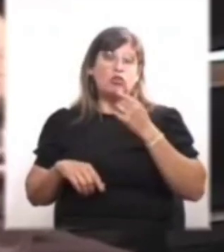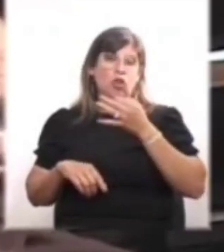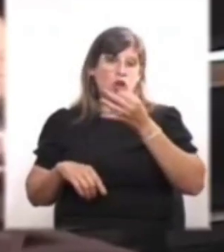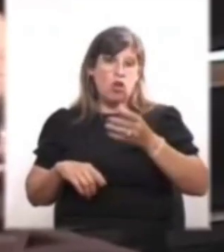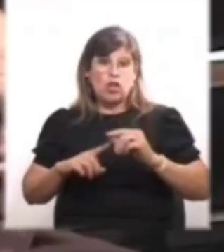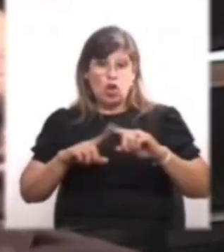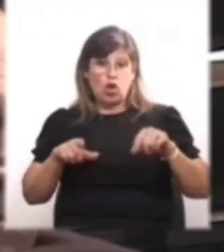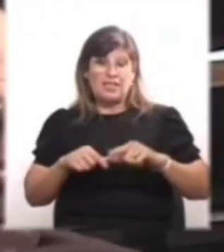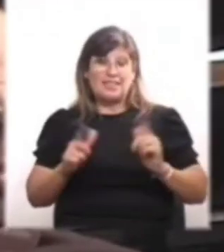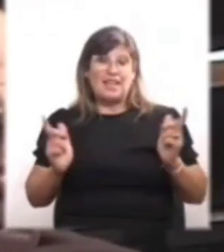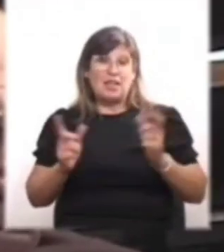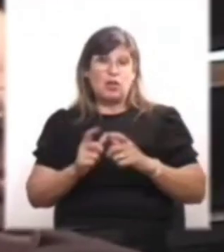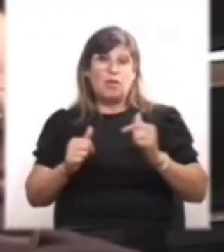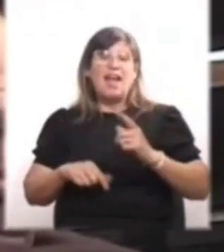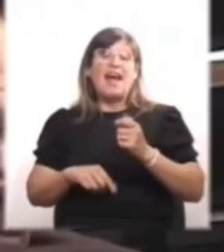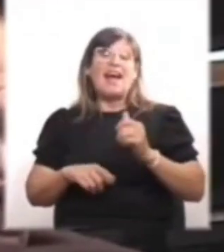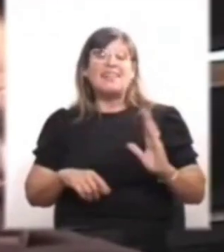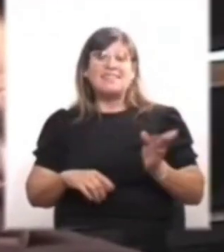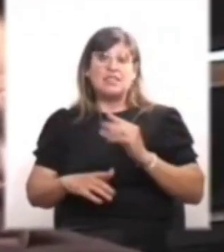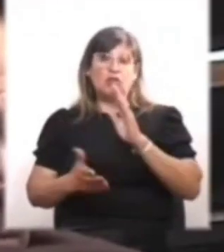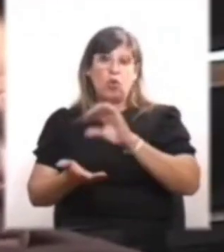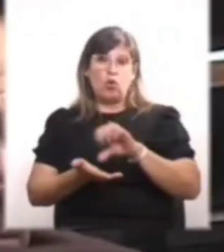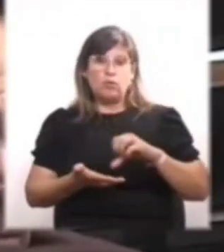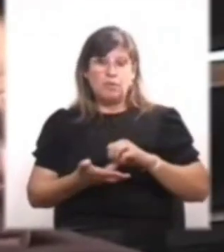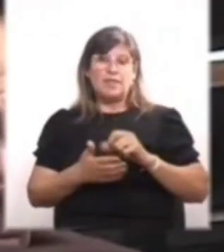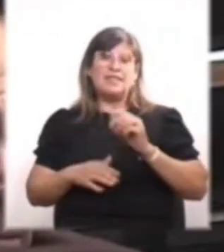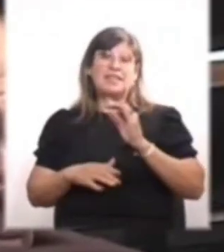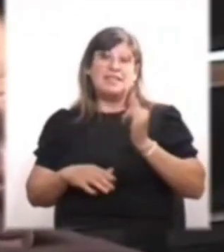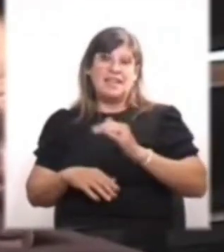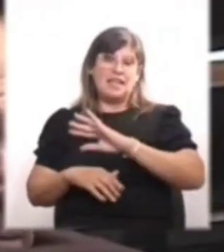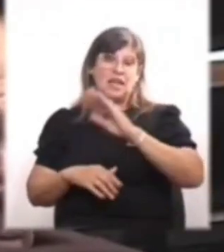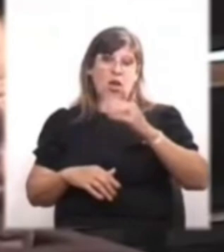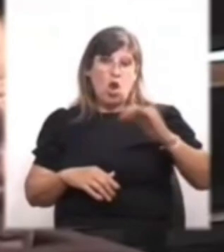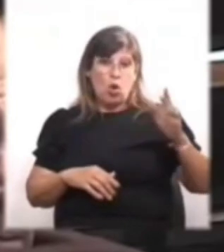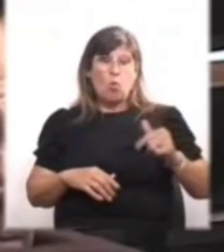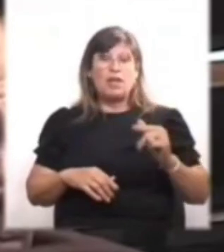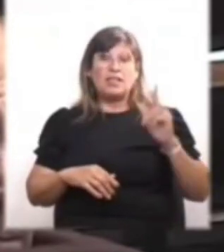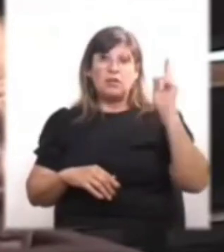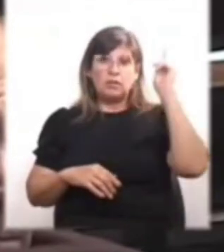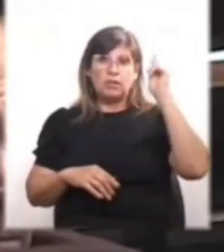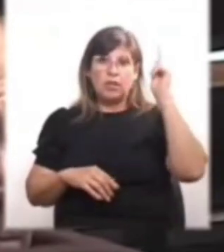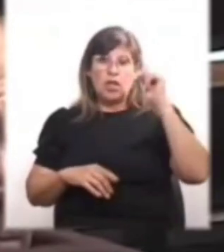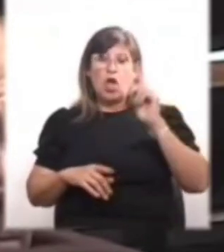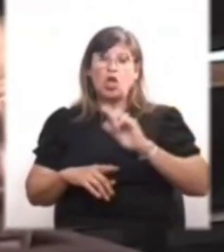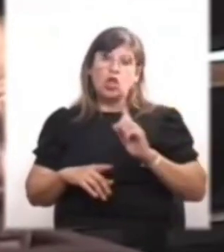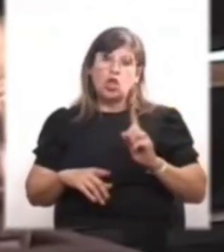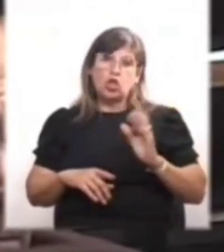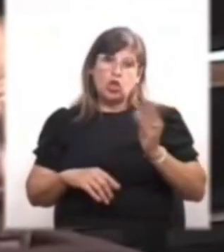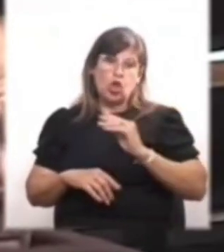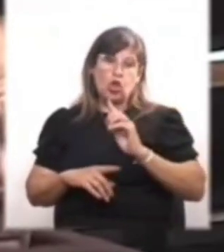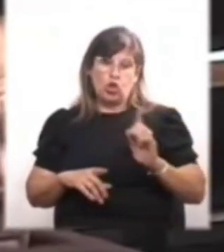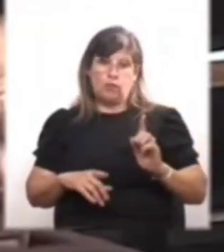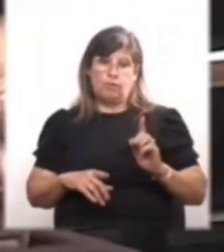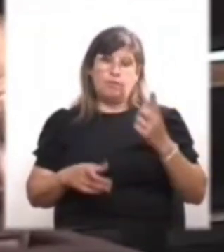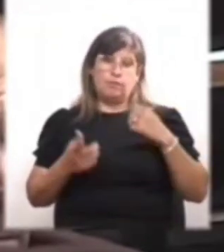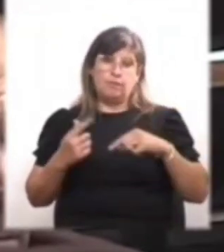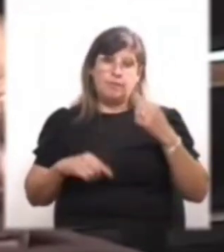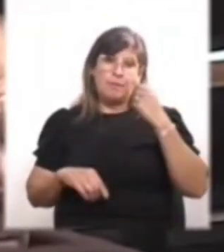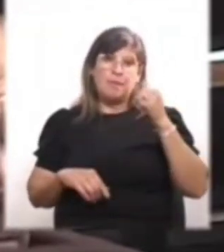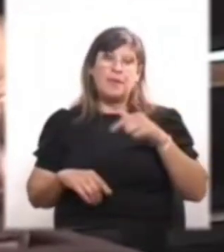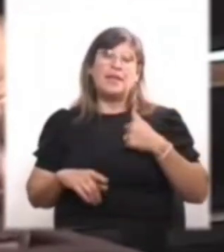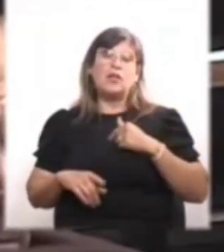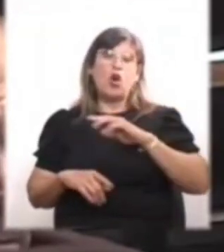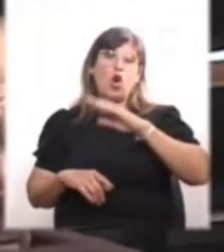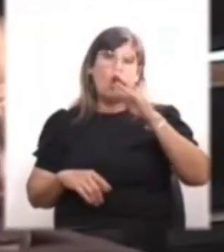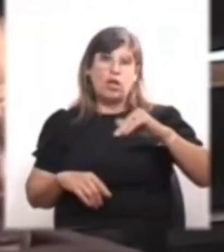de la comisión, casi todos los países tienen el monte nativo manejado, no todos, pero casi todos tienen el monte indígena